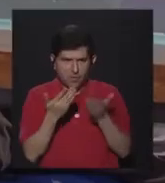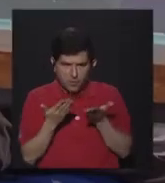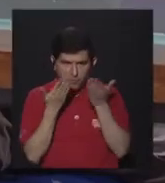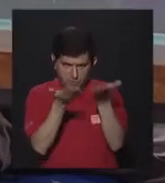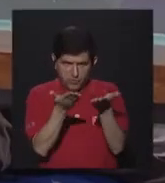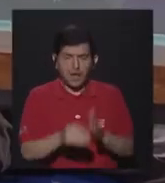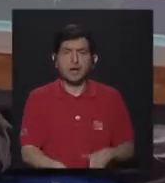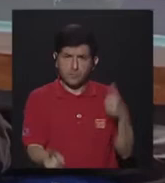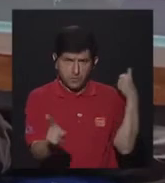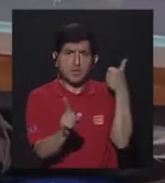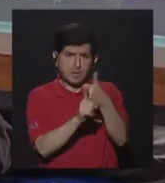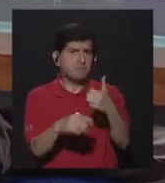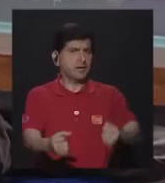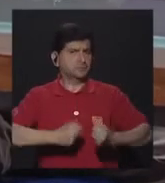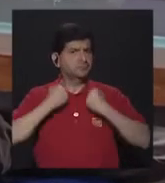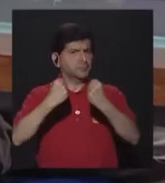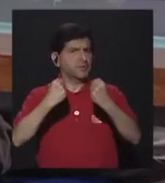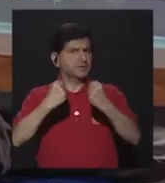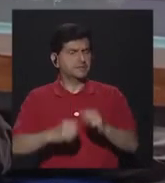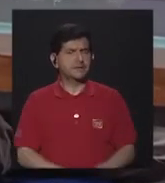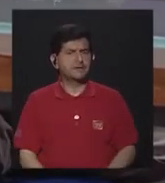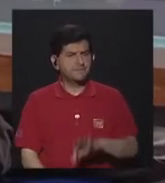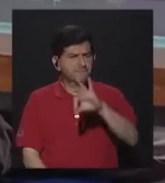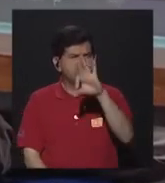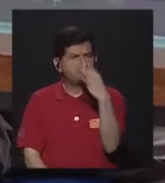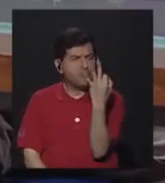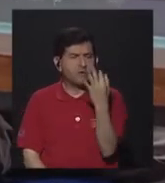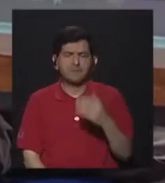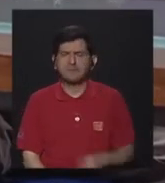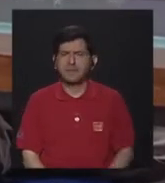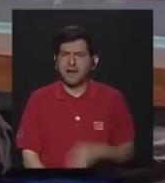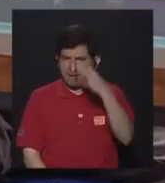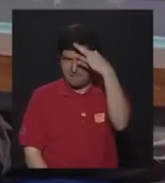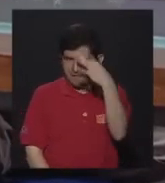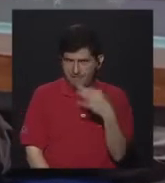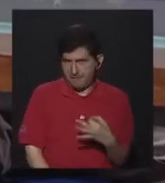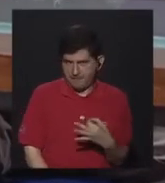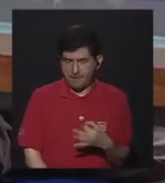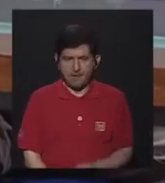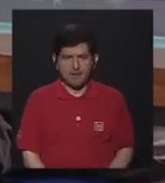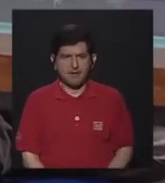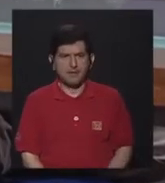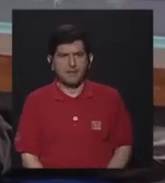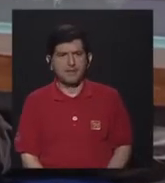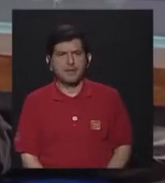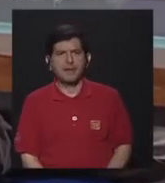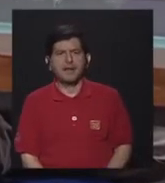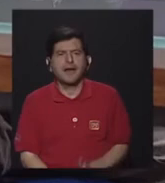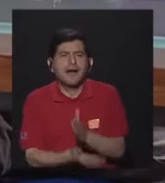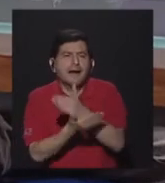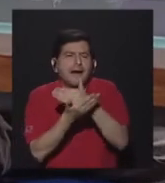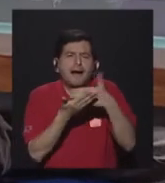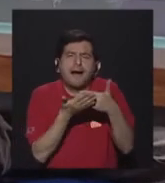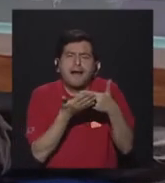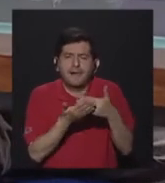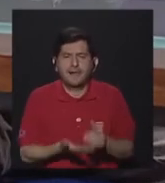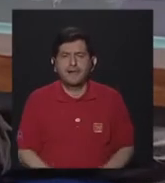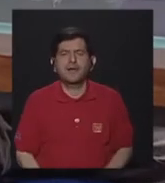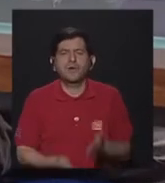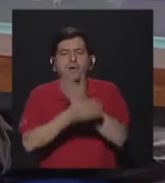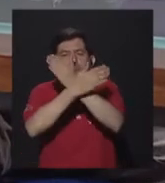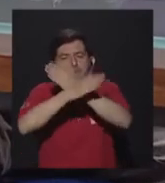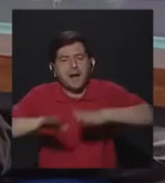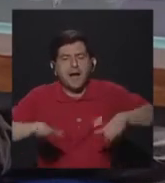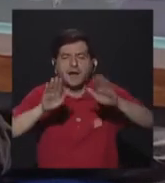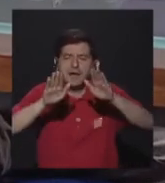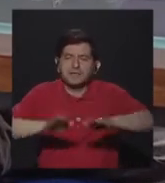impacta tan fuertemente y yo creo que es una forma de de darle un poco de paz de